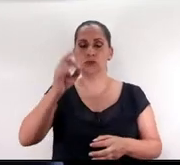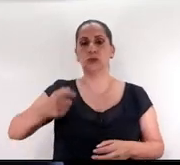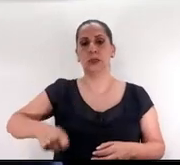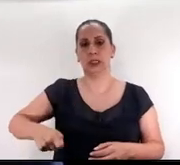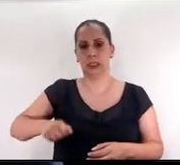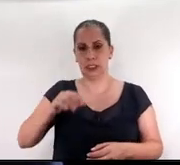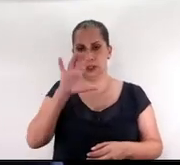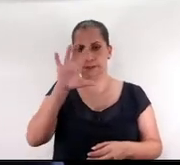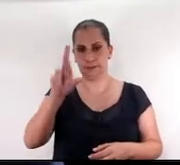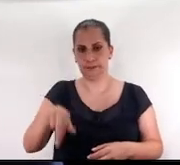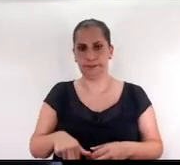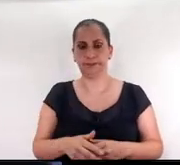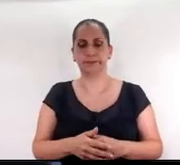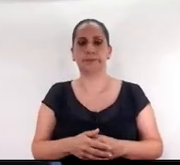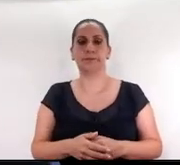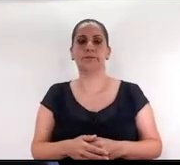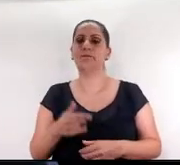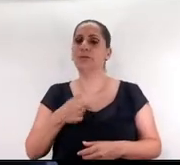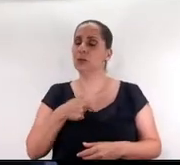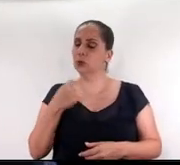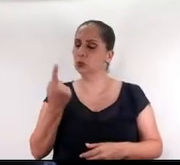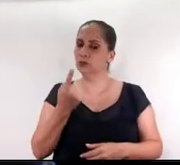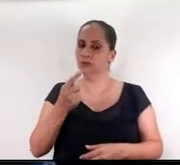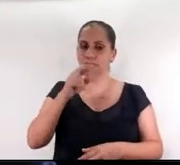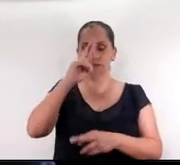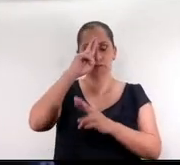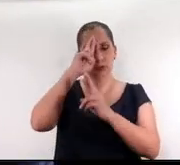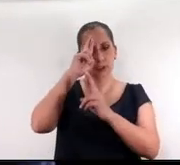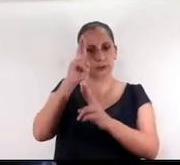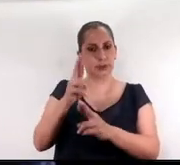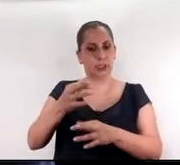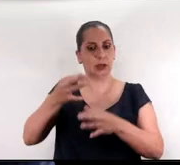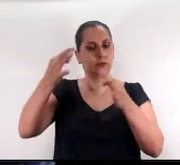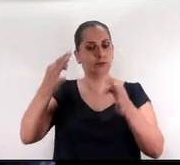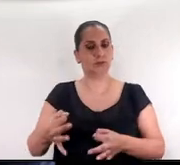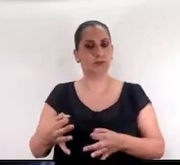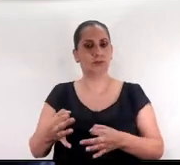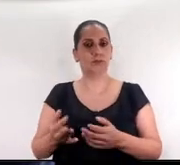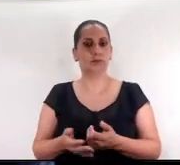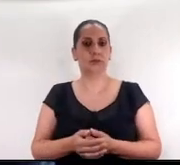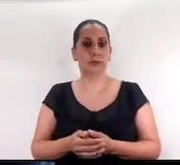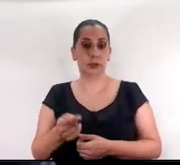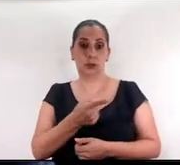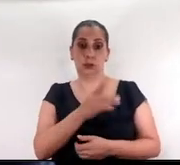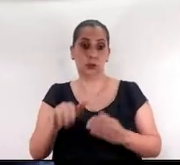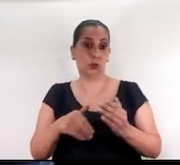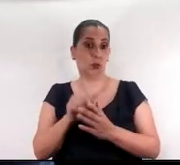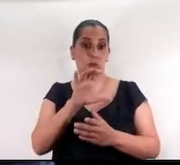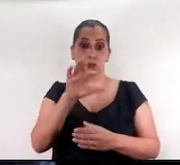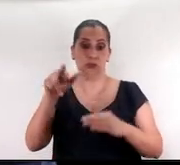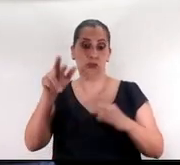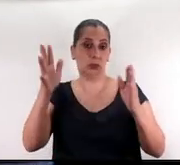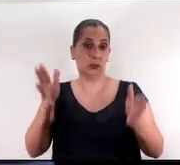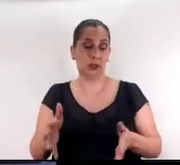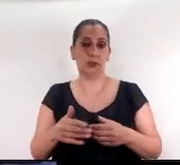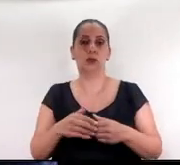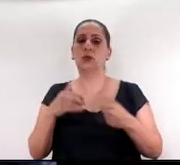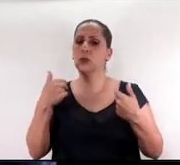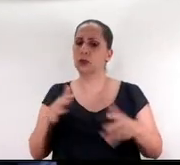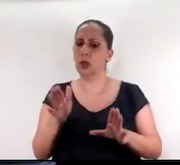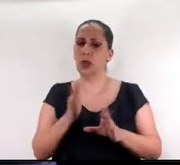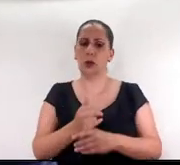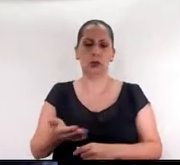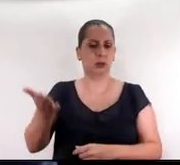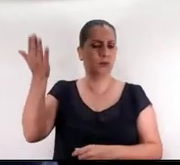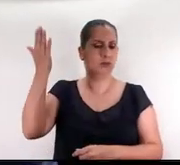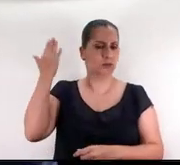la República. Como siempre, respetaré la decisión de los costarricenses. Lo he hecho en el